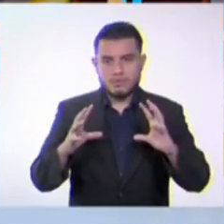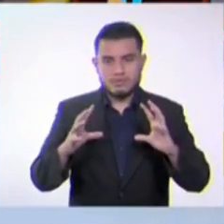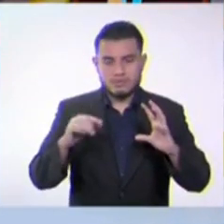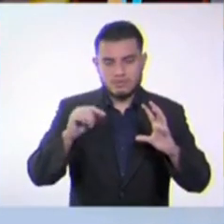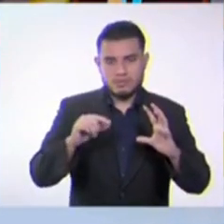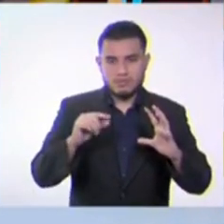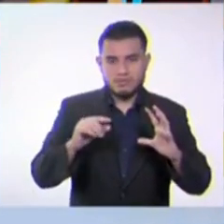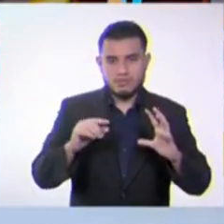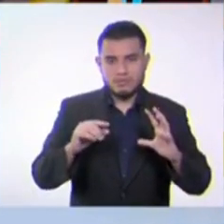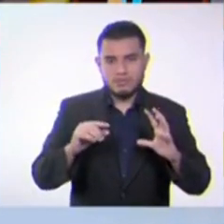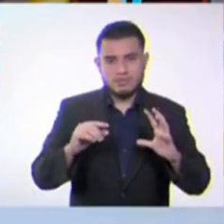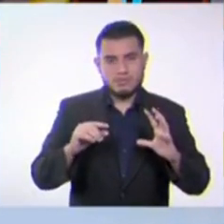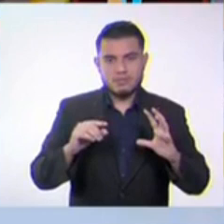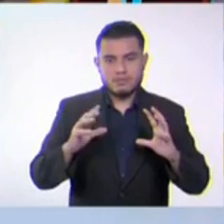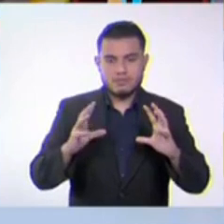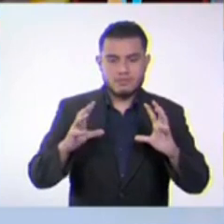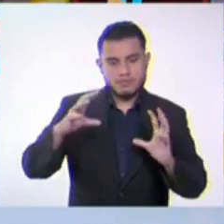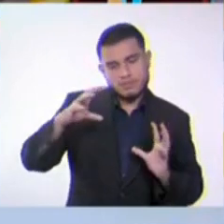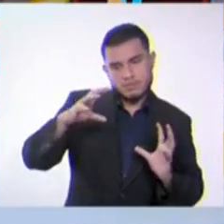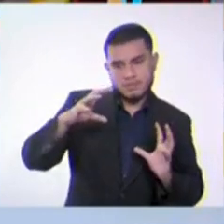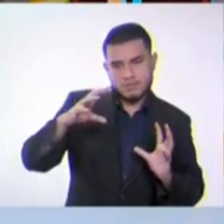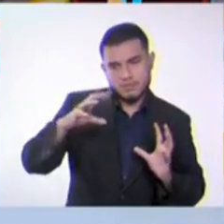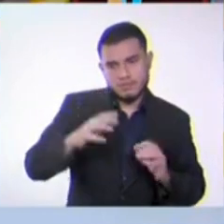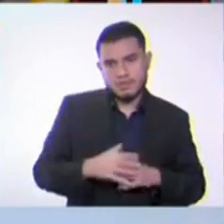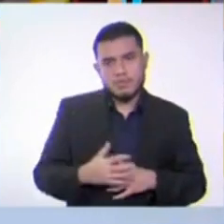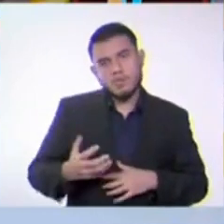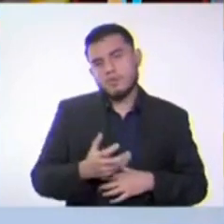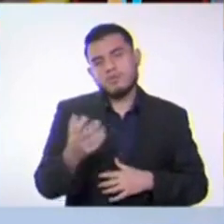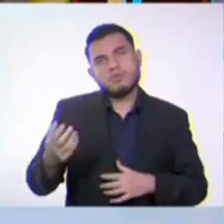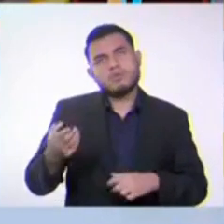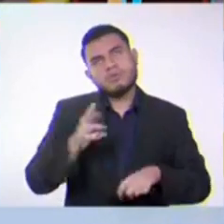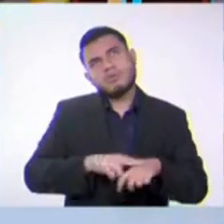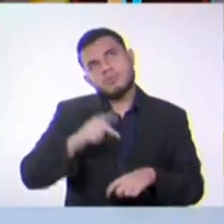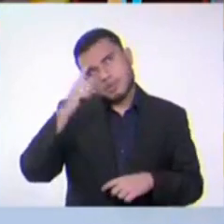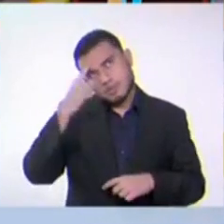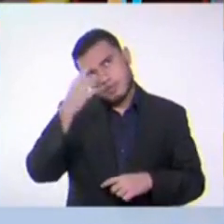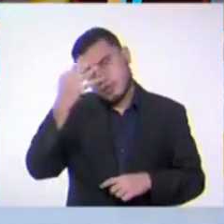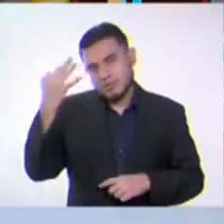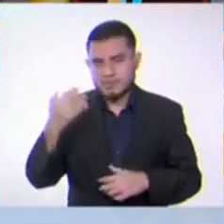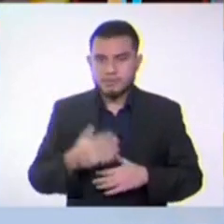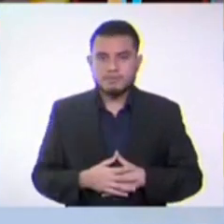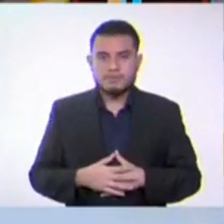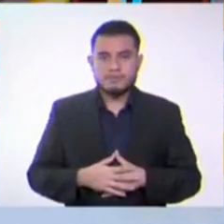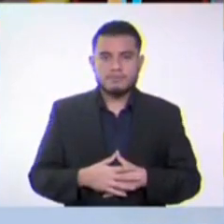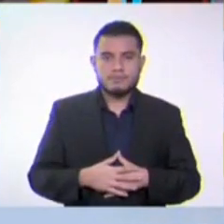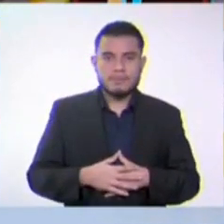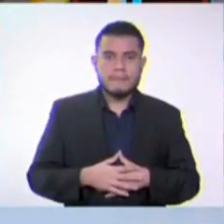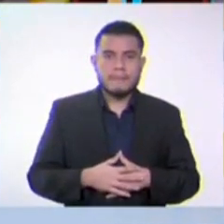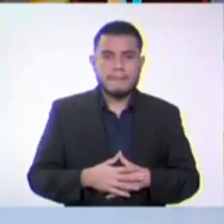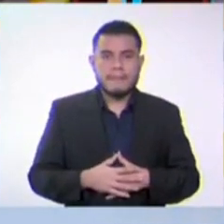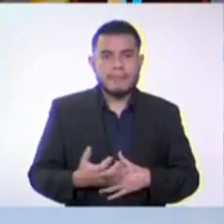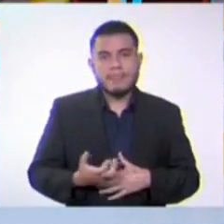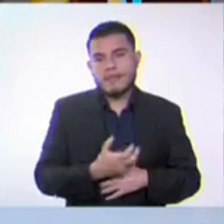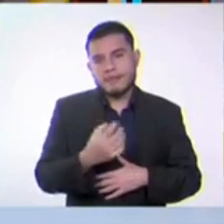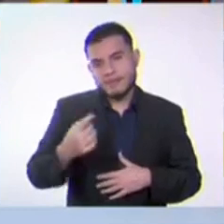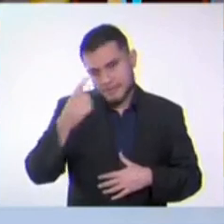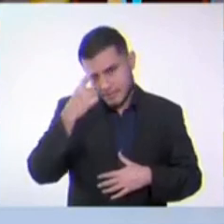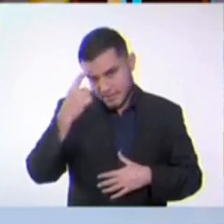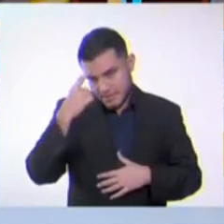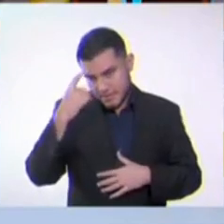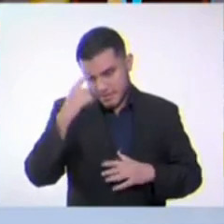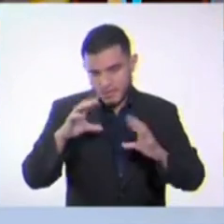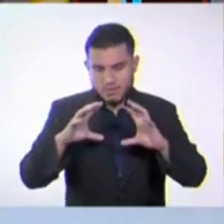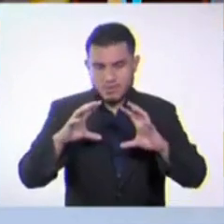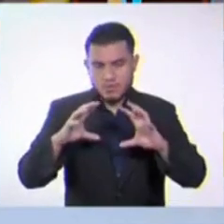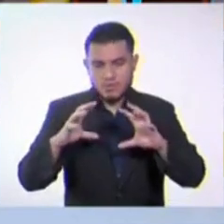encuentro en esta posición, como uno normalmente tendería a creer. Uno pensaría que la Tierra está haciendo